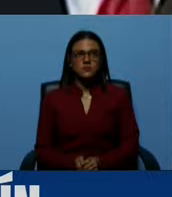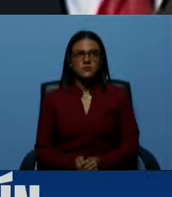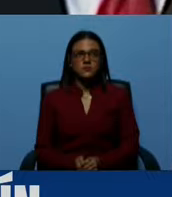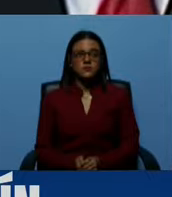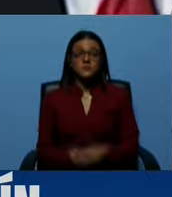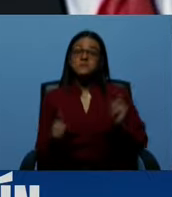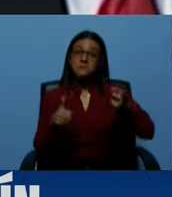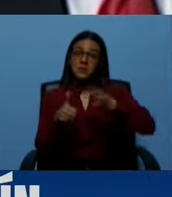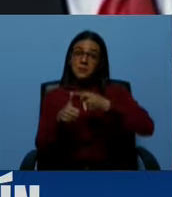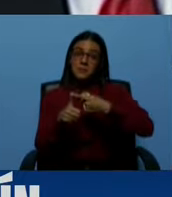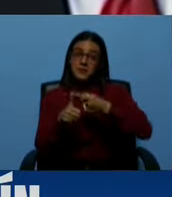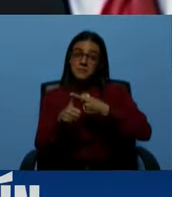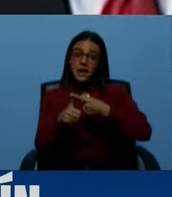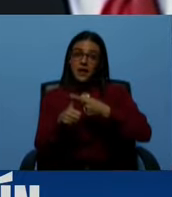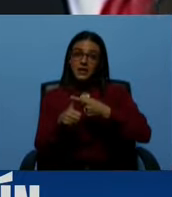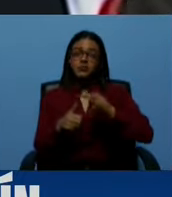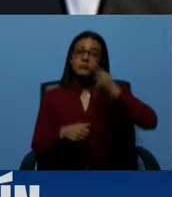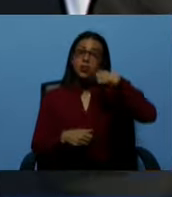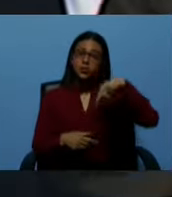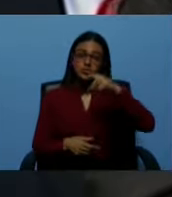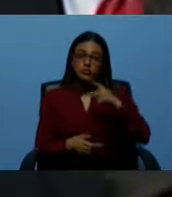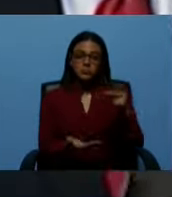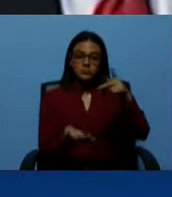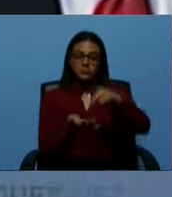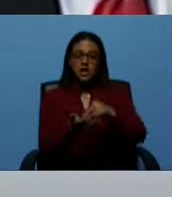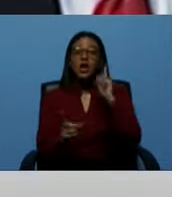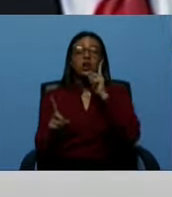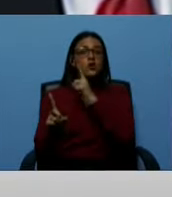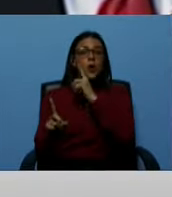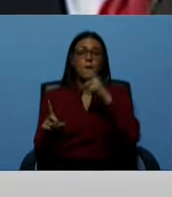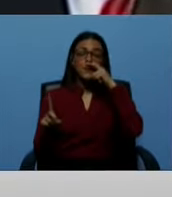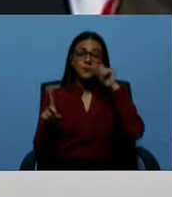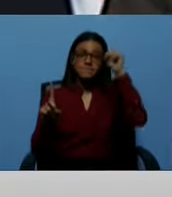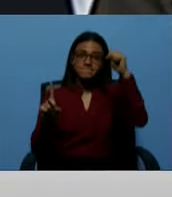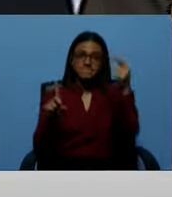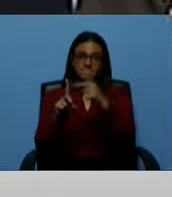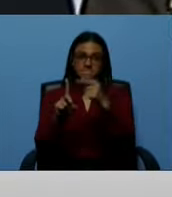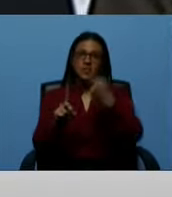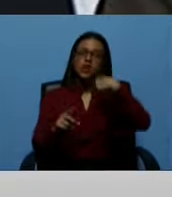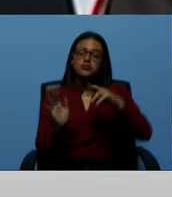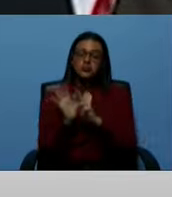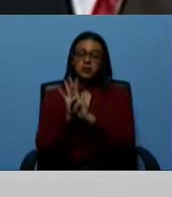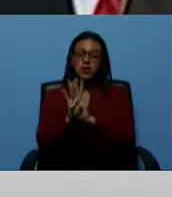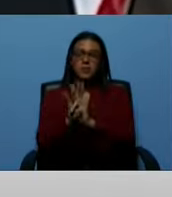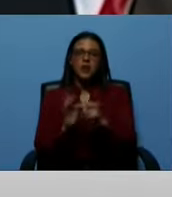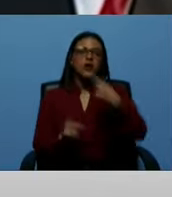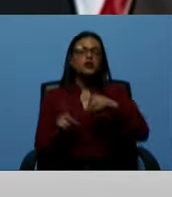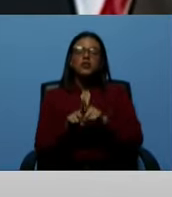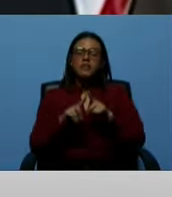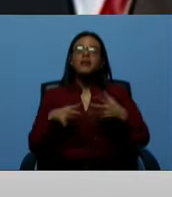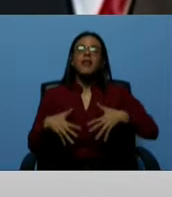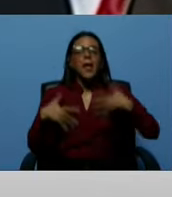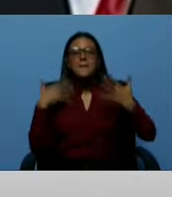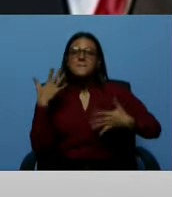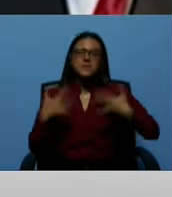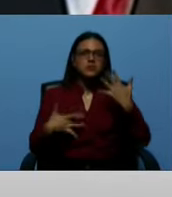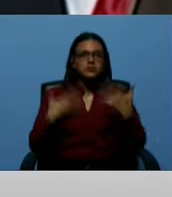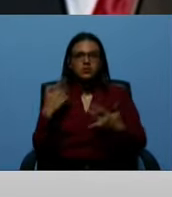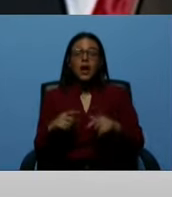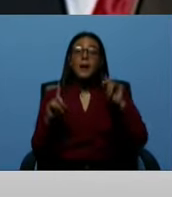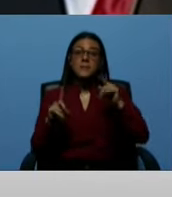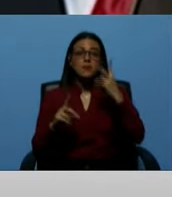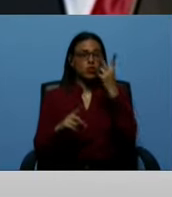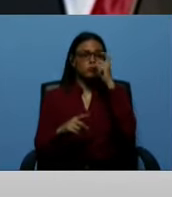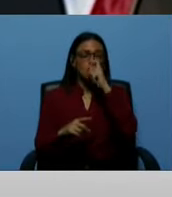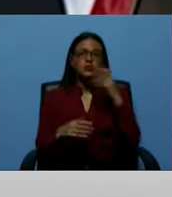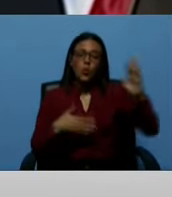nada, hemos venido en nombre del presidente Nicolás Maduro muy emocionados por este bicentenario